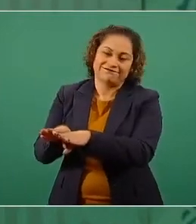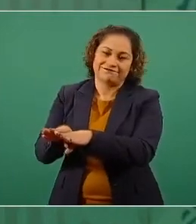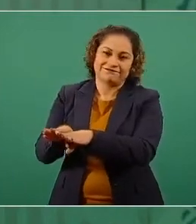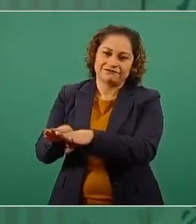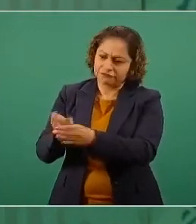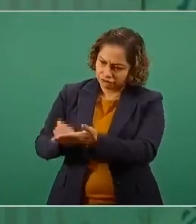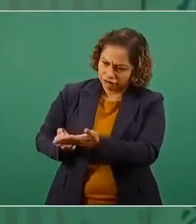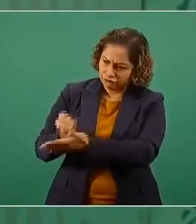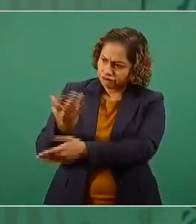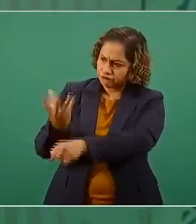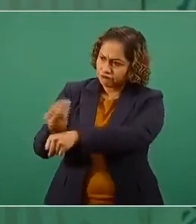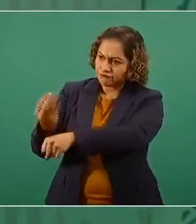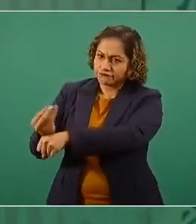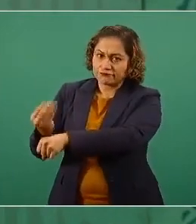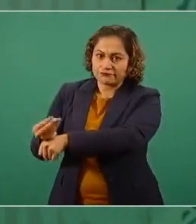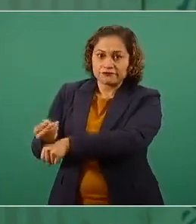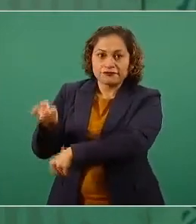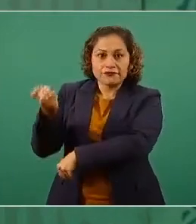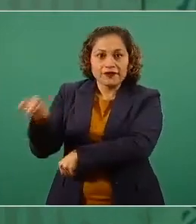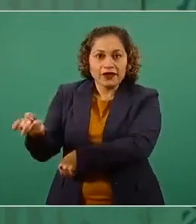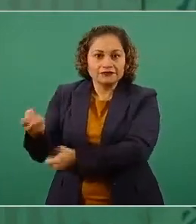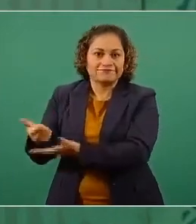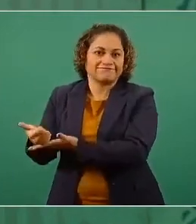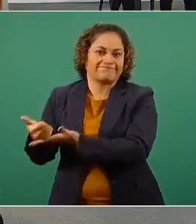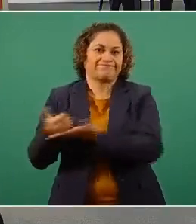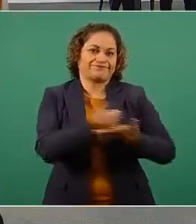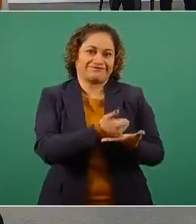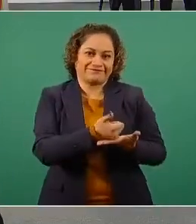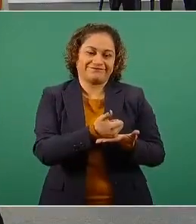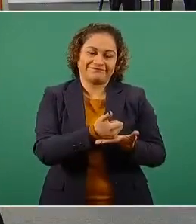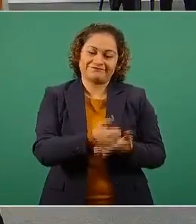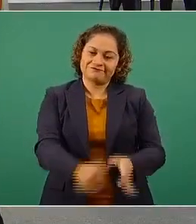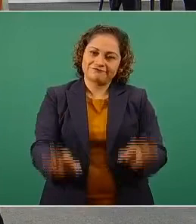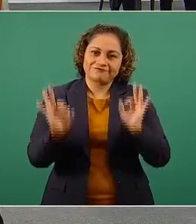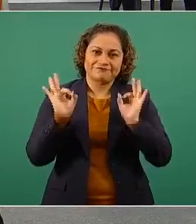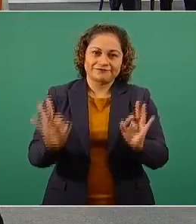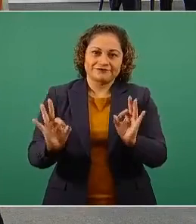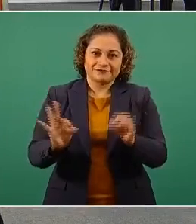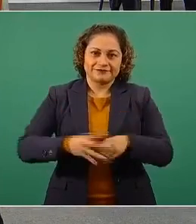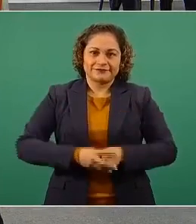ahora pueden funcionar